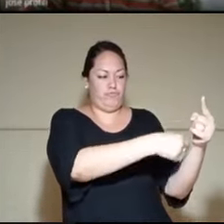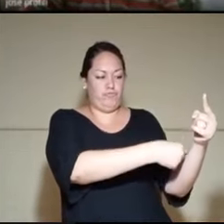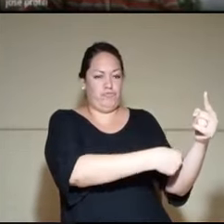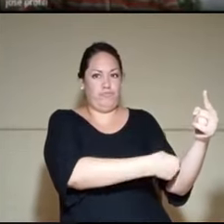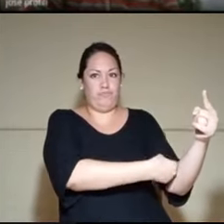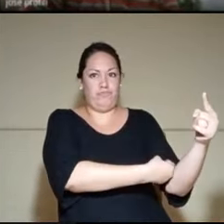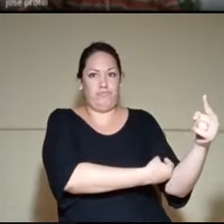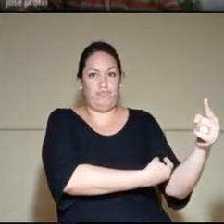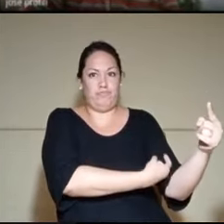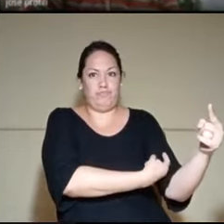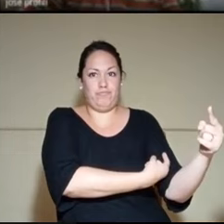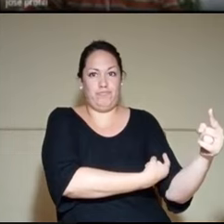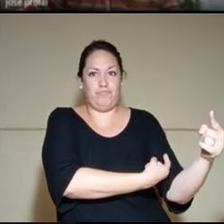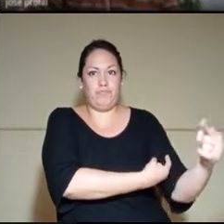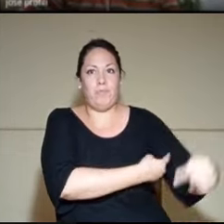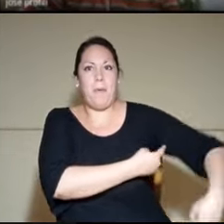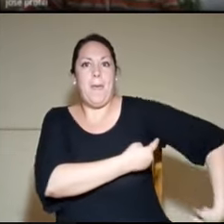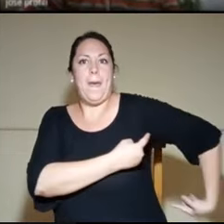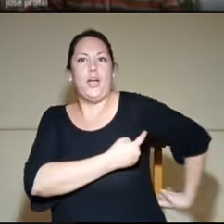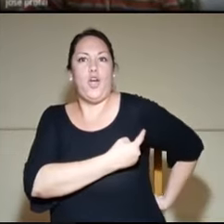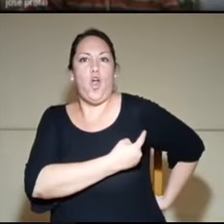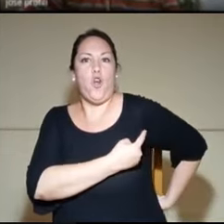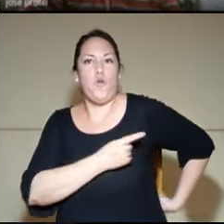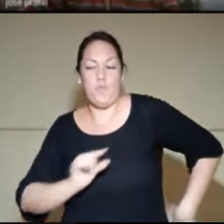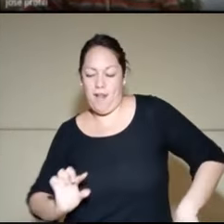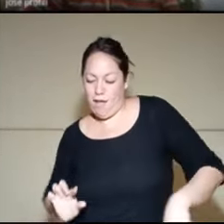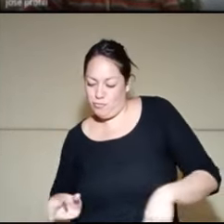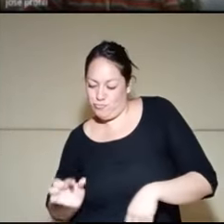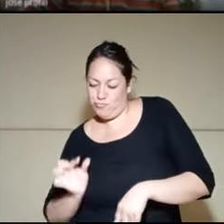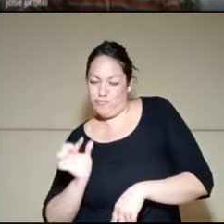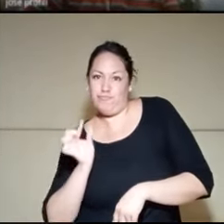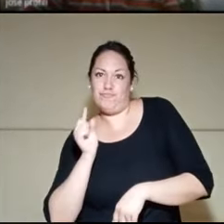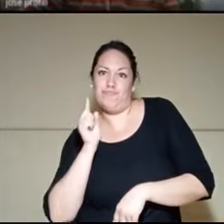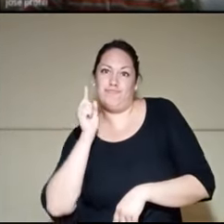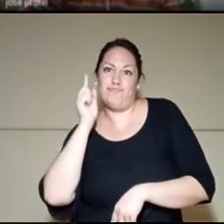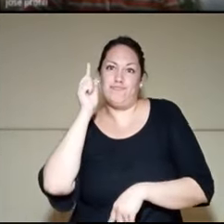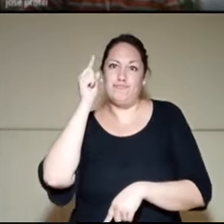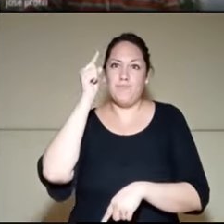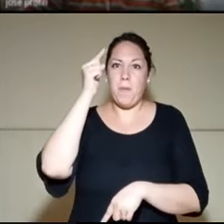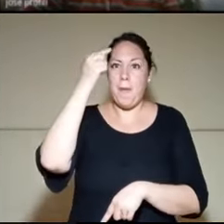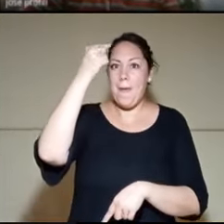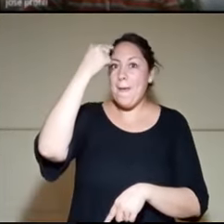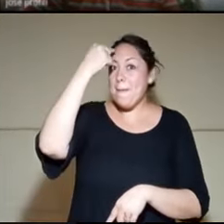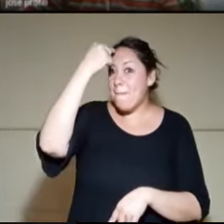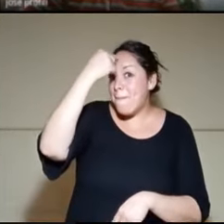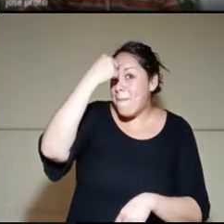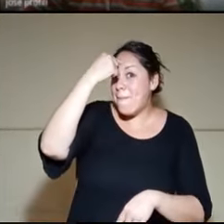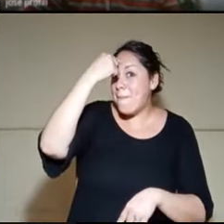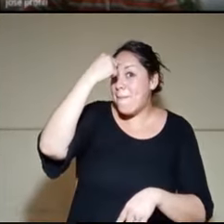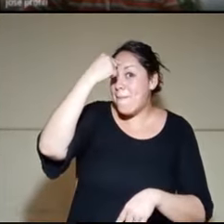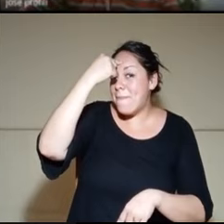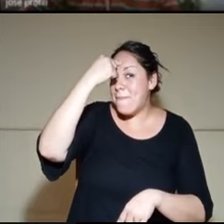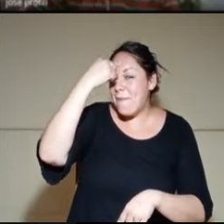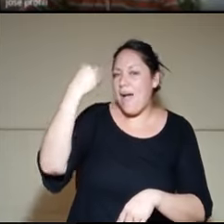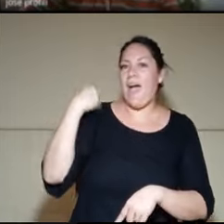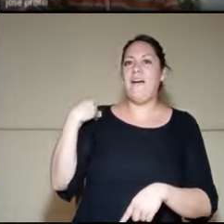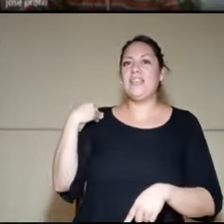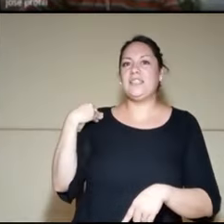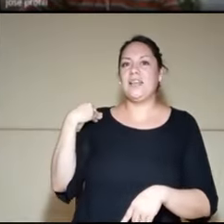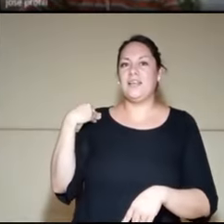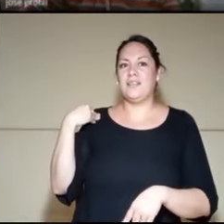es una información aferente, ingresa al sistema nervioso por la médula